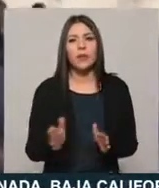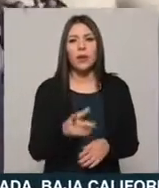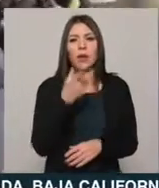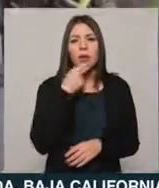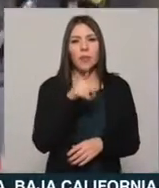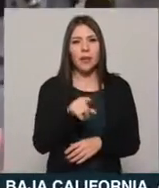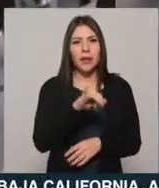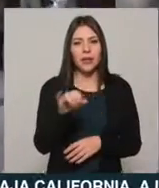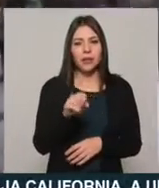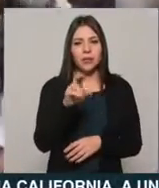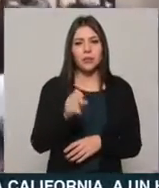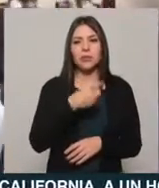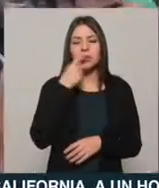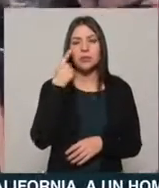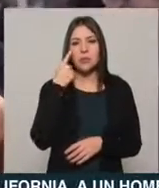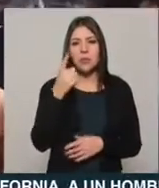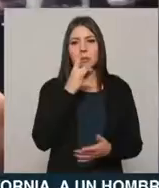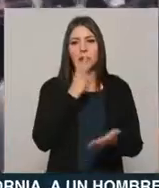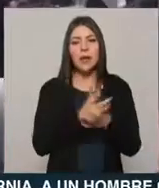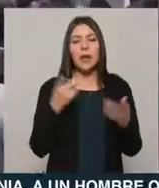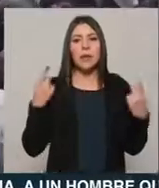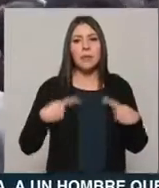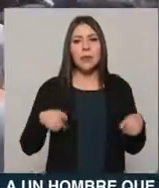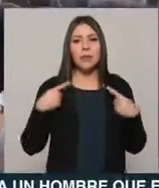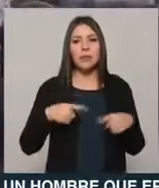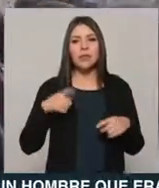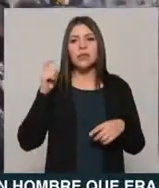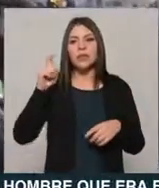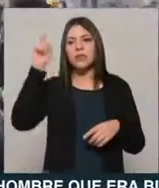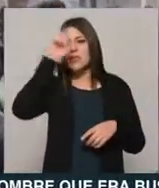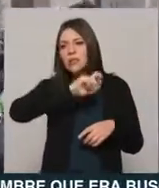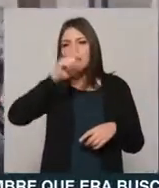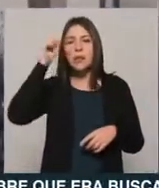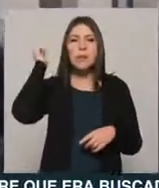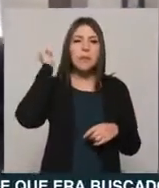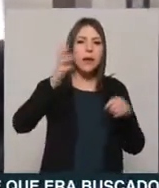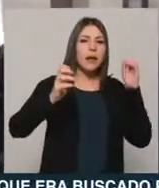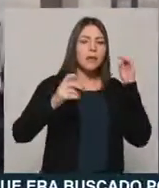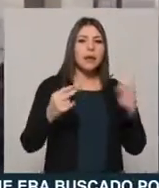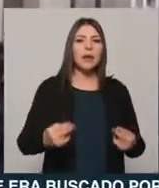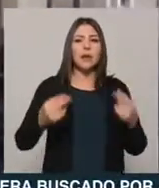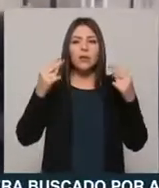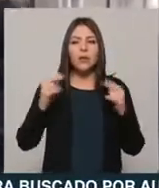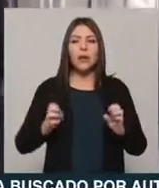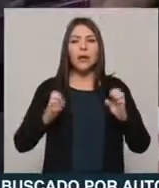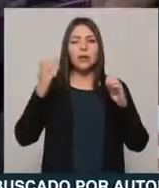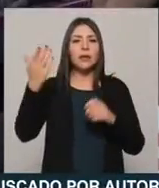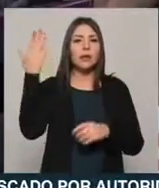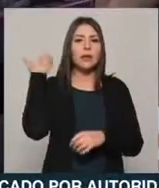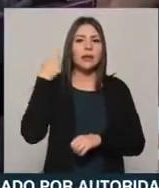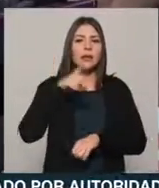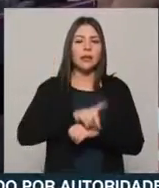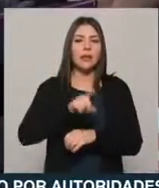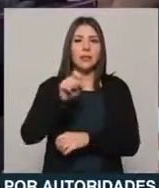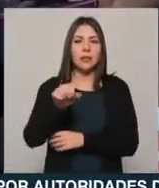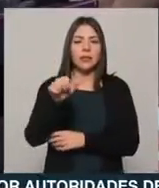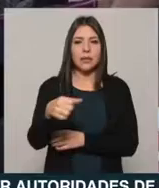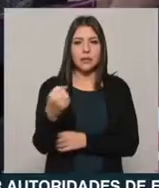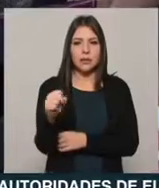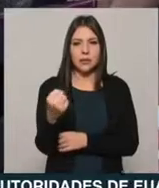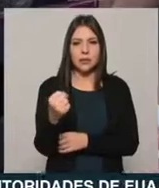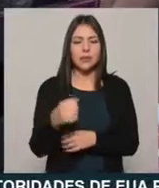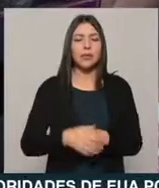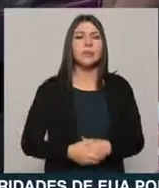tienen identificadas a algunas personas que vandalizaron los edificios y establecimientos el pasado 26 de septiembre. En tanto, la jefa